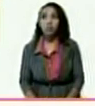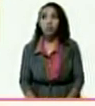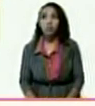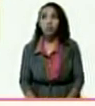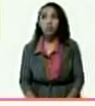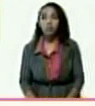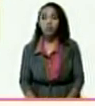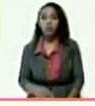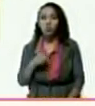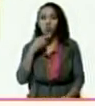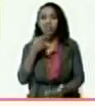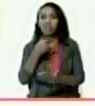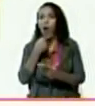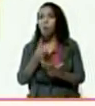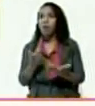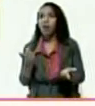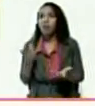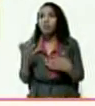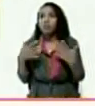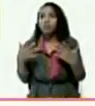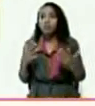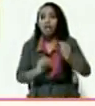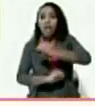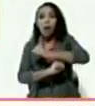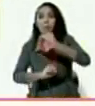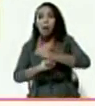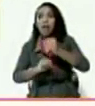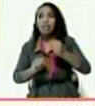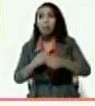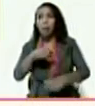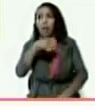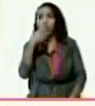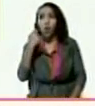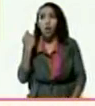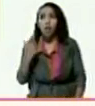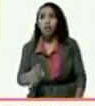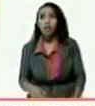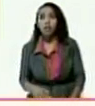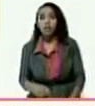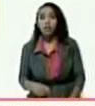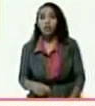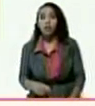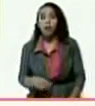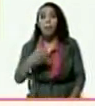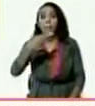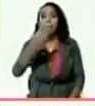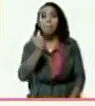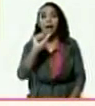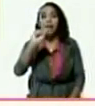de ¿cómo se llama esto? No, las bases para las drogas. A pasta.